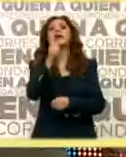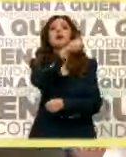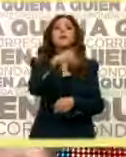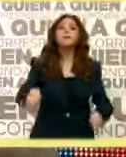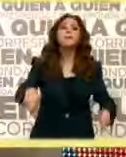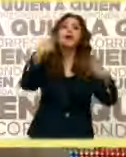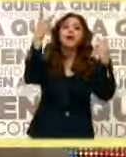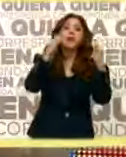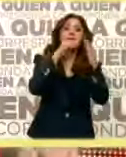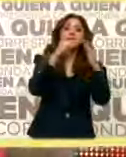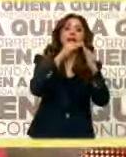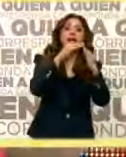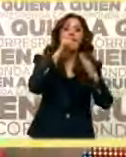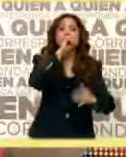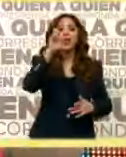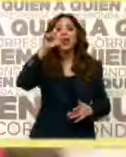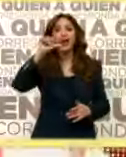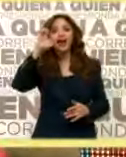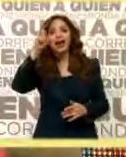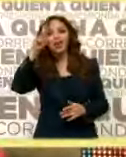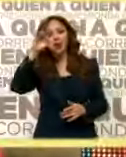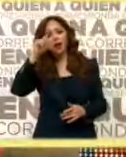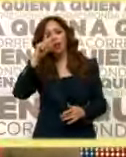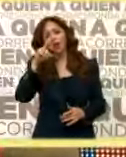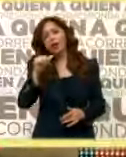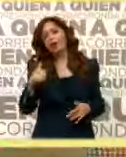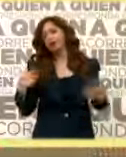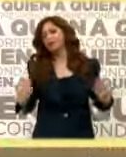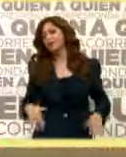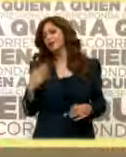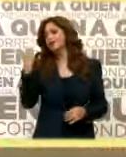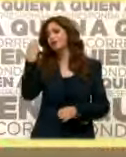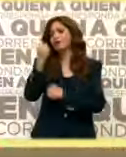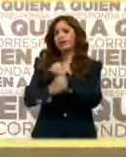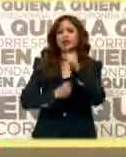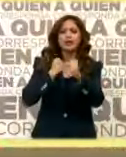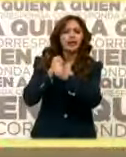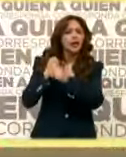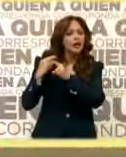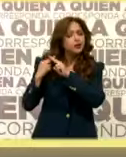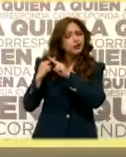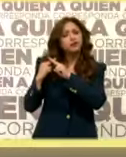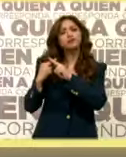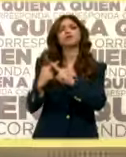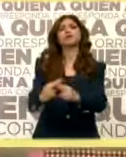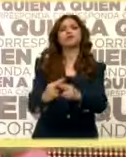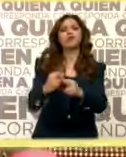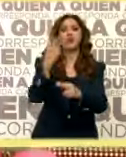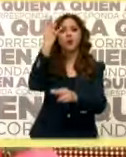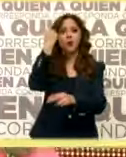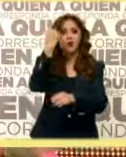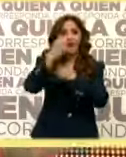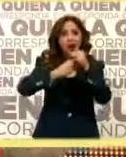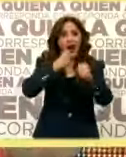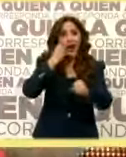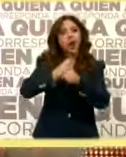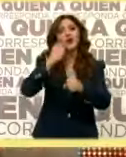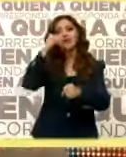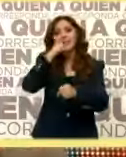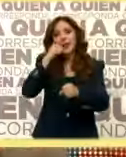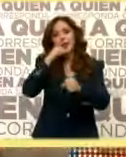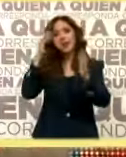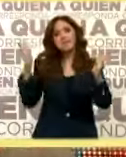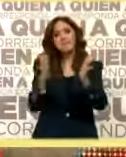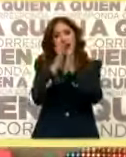siquiera necesita tanta presentación porque lleva muchísimos años con nosotros. Así es. ¿Cuántos, Covadonga? 9 años felices de participar.